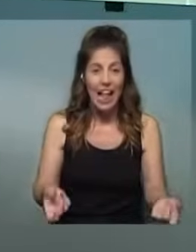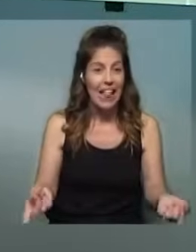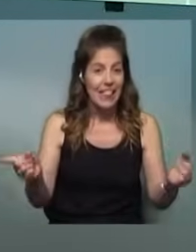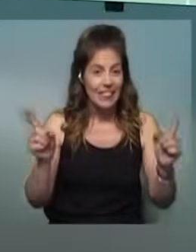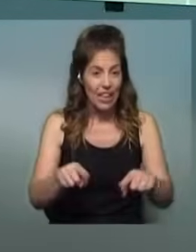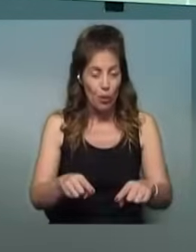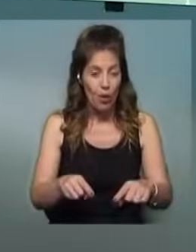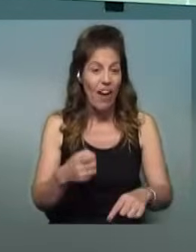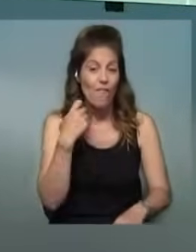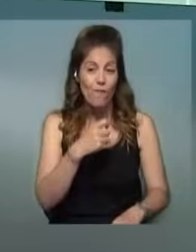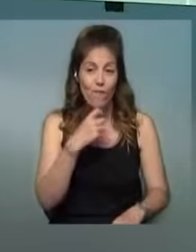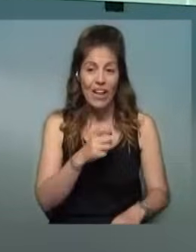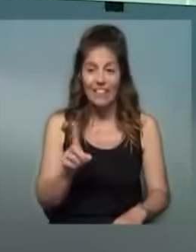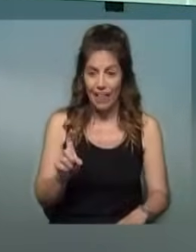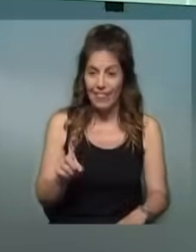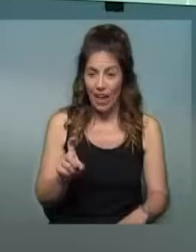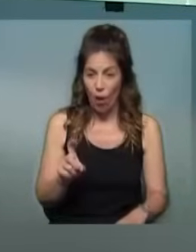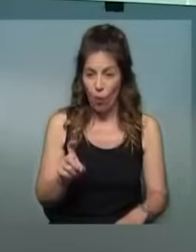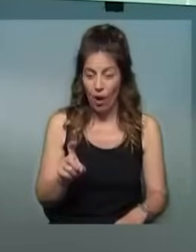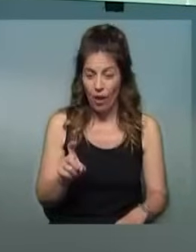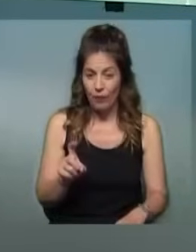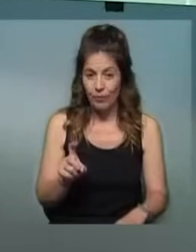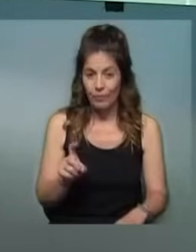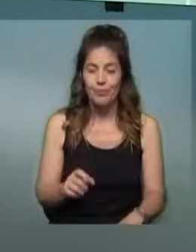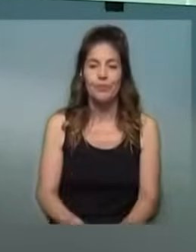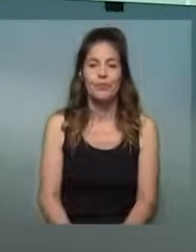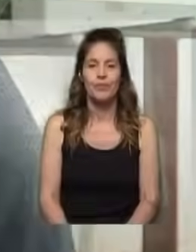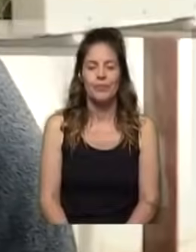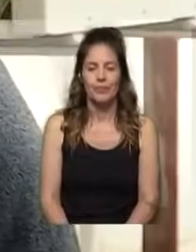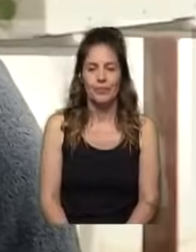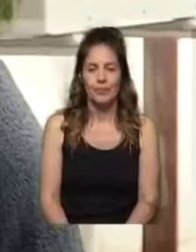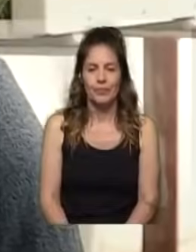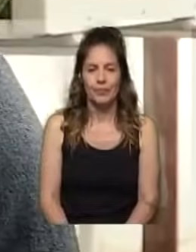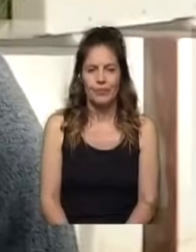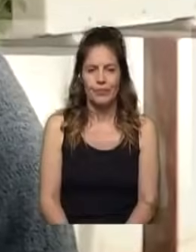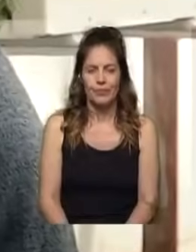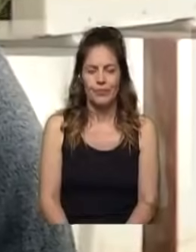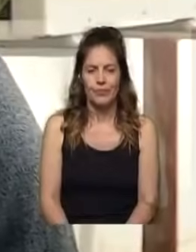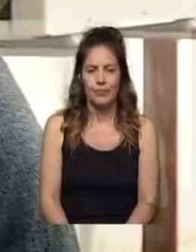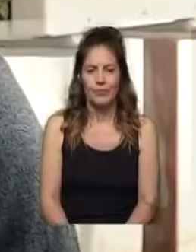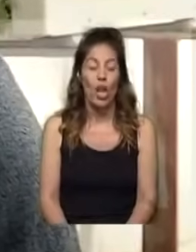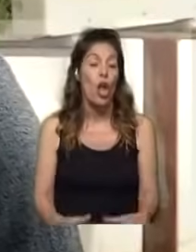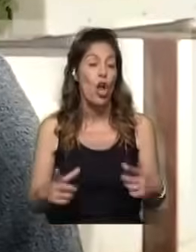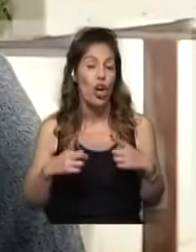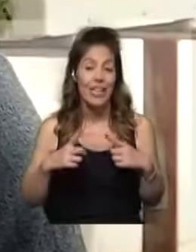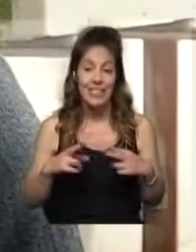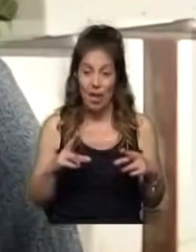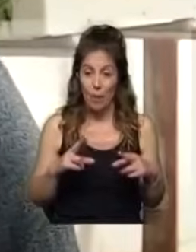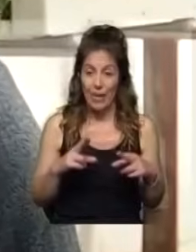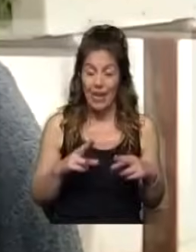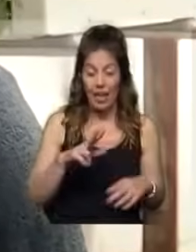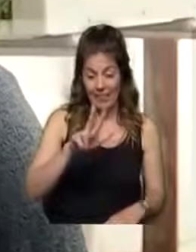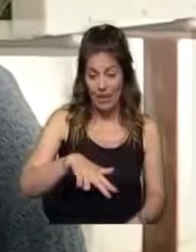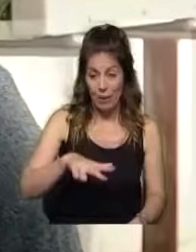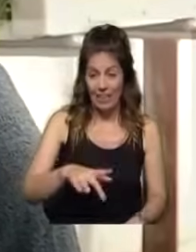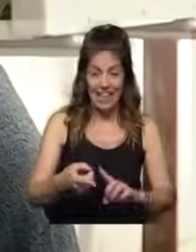haber déficit hídrico como se presentó en los últimos años las perspectivas que nosotros tenemos para el trimestre